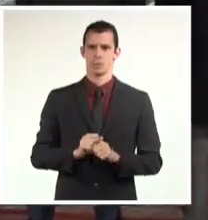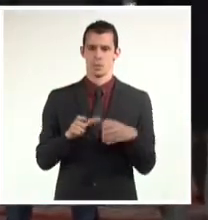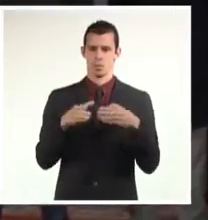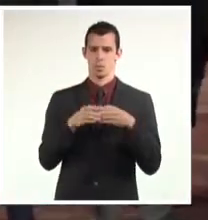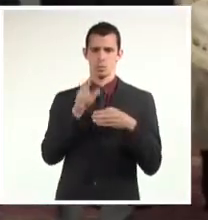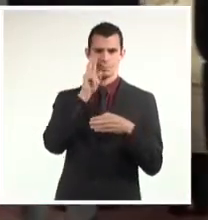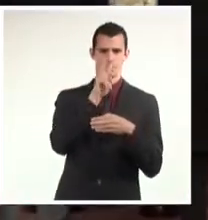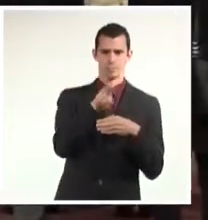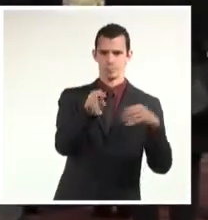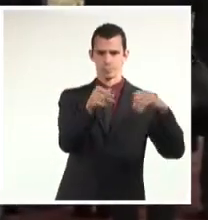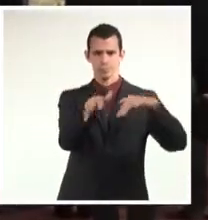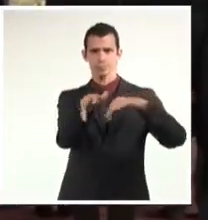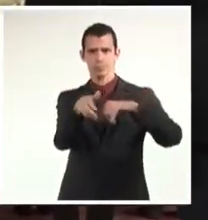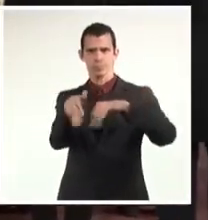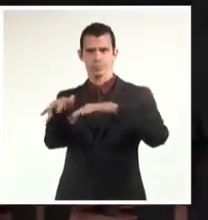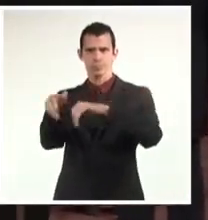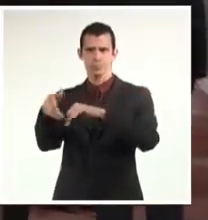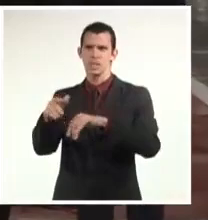bienvenida.